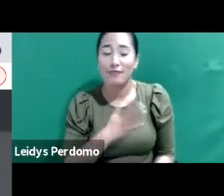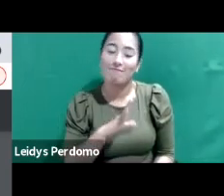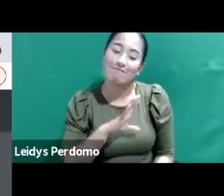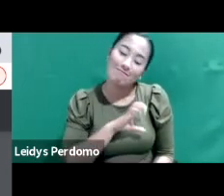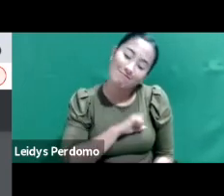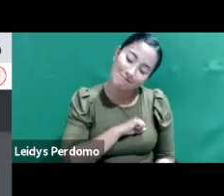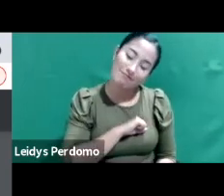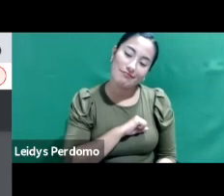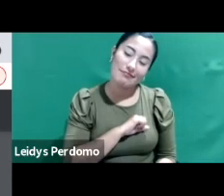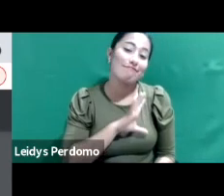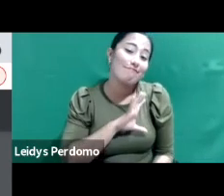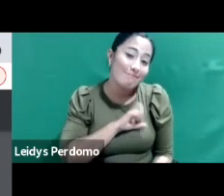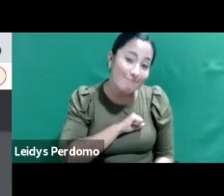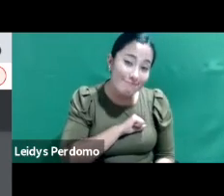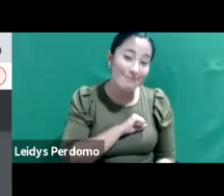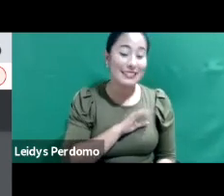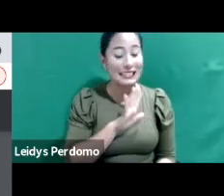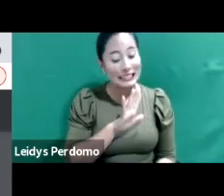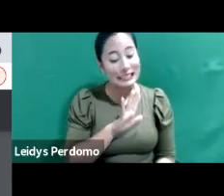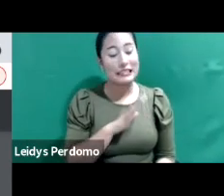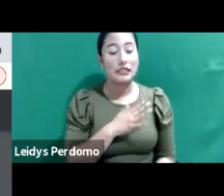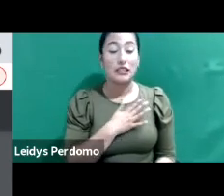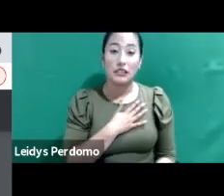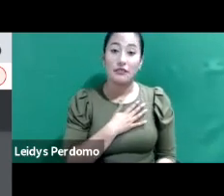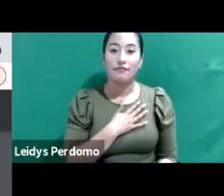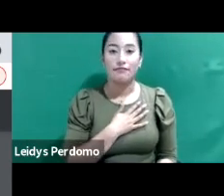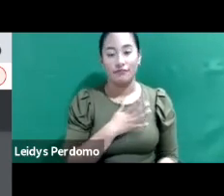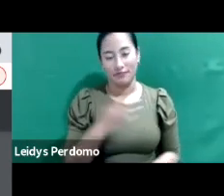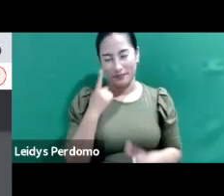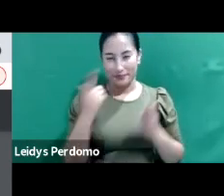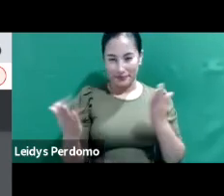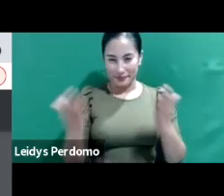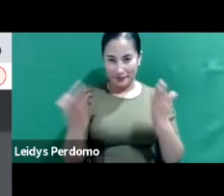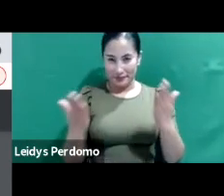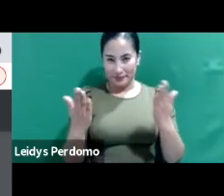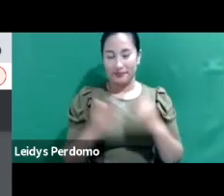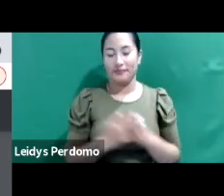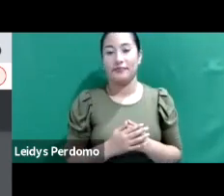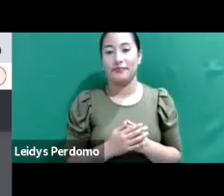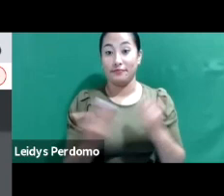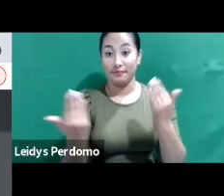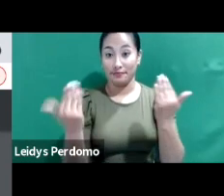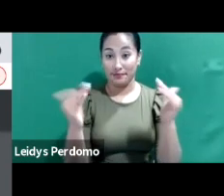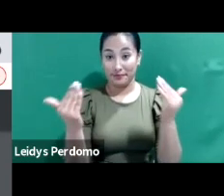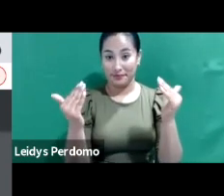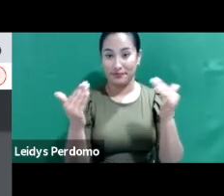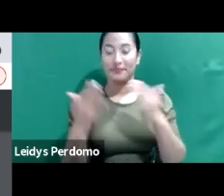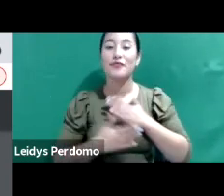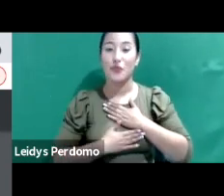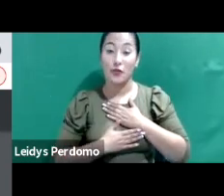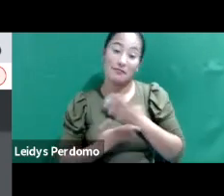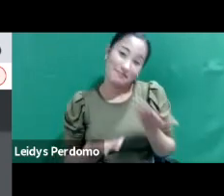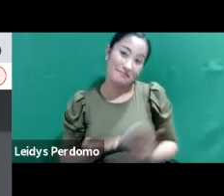yo lastimosamente, pues digamos que yo te voy a dar las dos caras de la moneda en este momento, Alexandra. Yo soy mamá también, creo que ya es